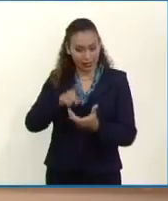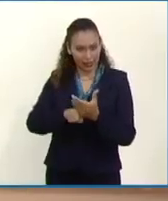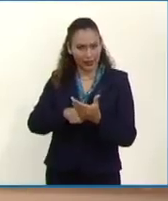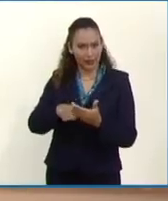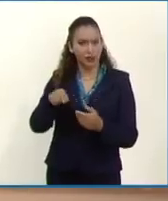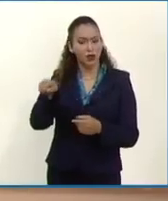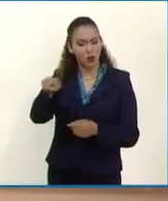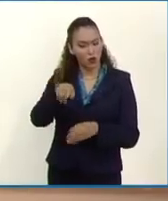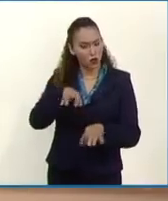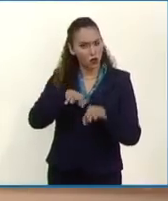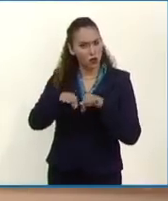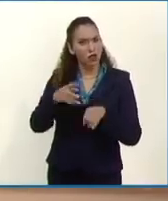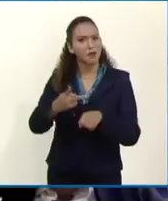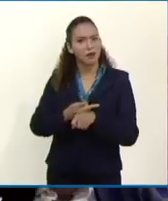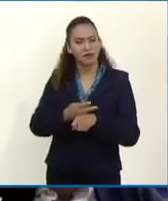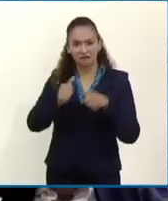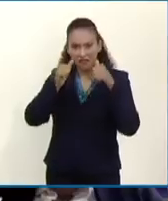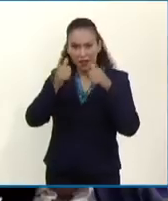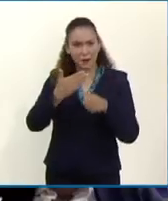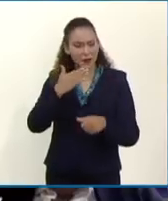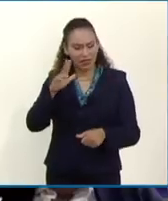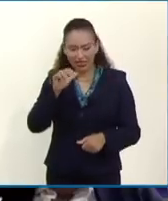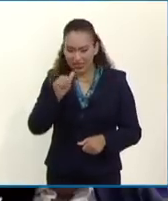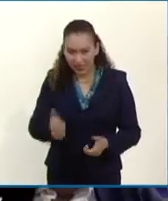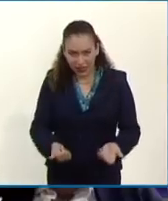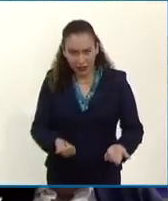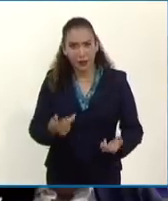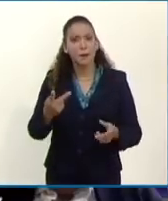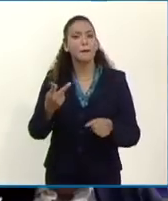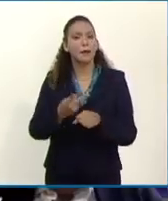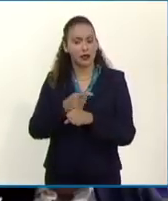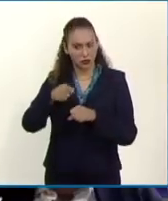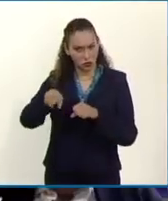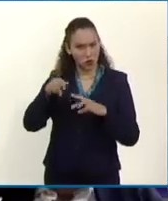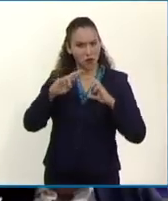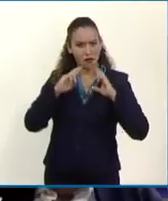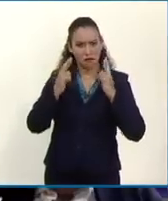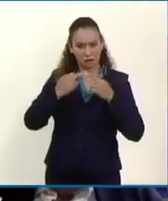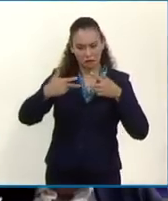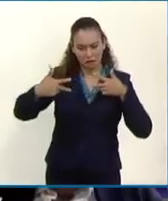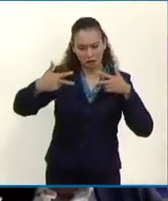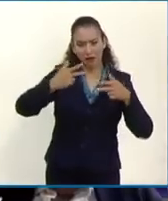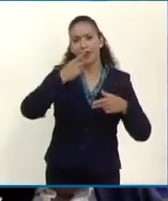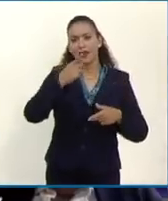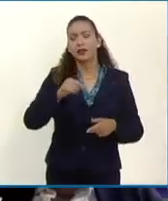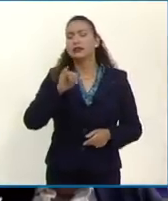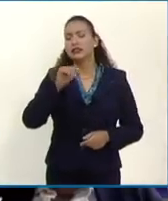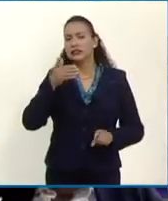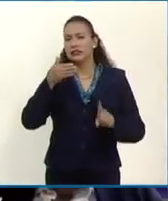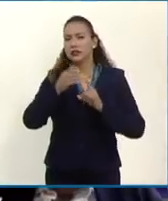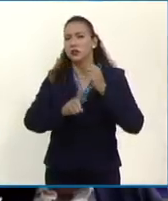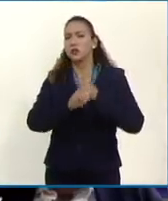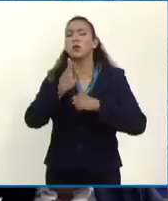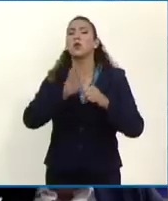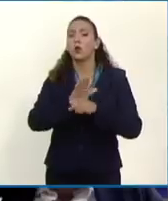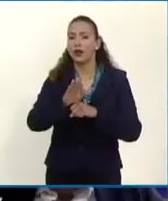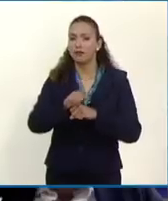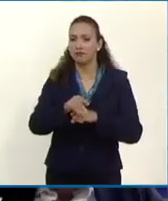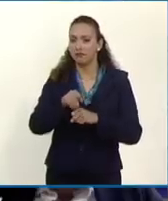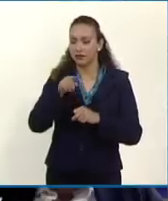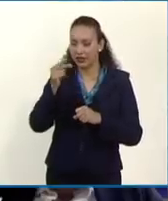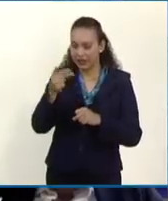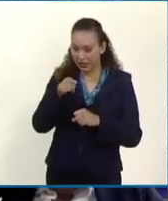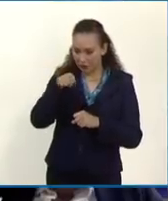de justicia ineficiente, las y los participantes coincidieron en que los principales problemas se encuentran en la procuración